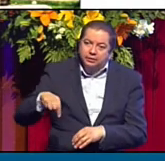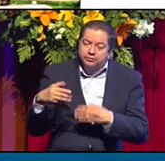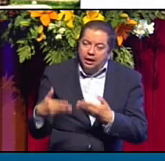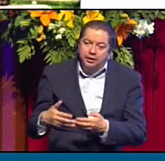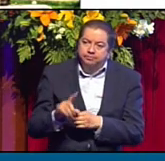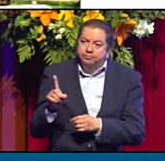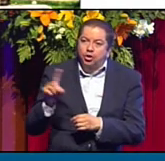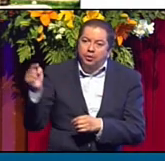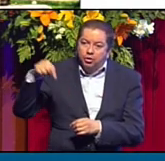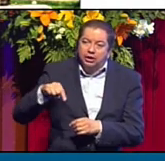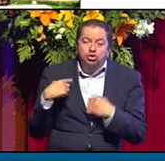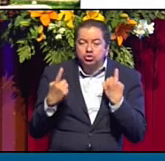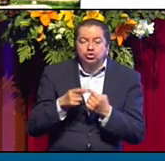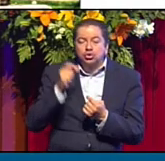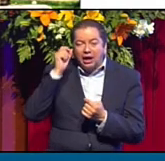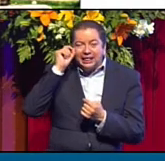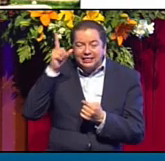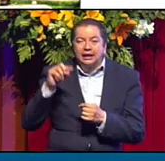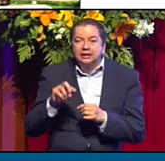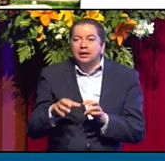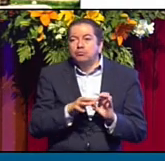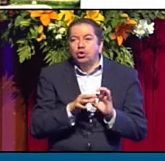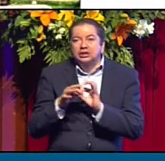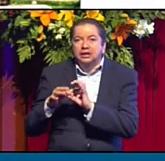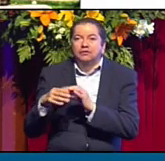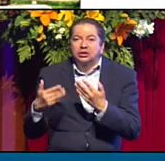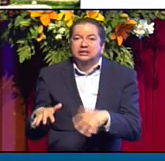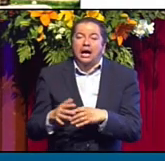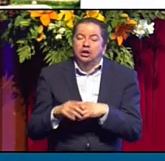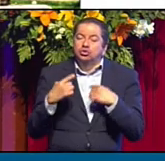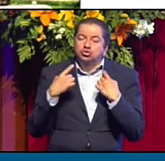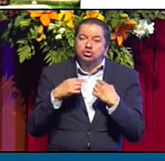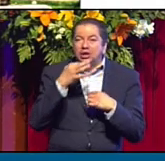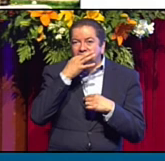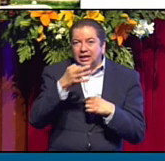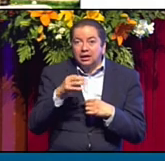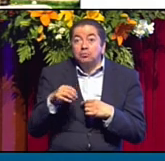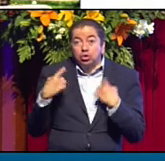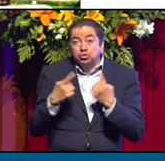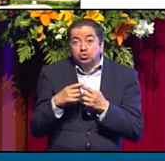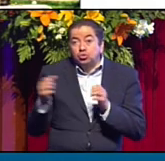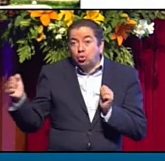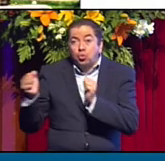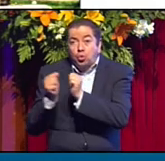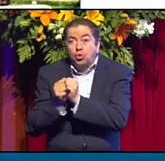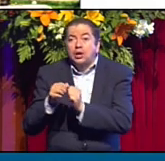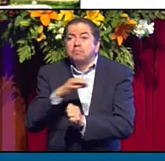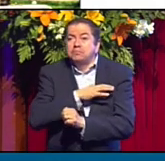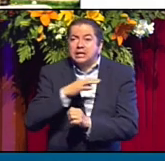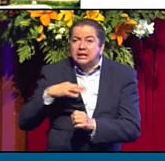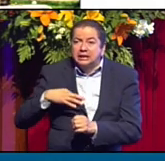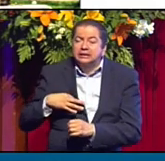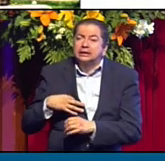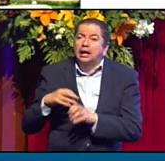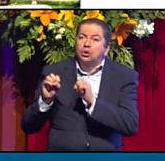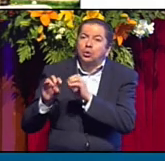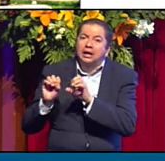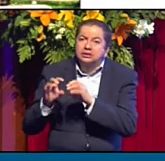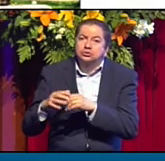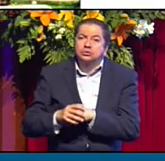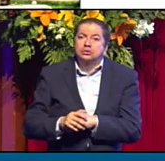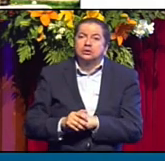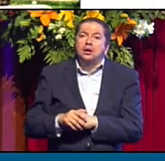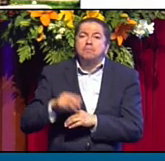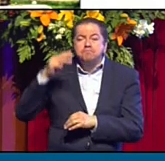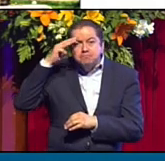poder estar. Y entendemos la razón, que es por las razones que le acabo de indicar. Pero estuvimos con ella, estuvimos con la ministra de Educación